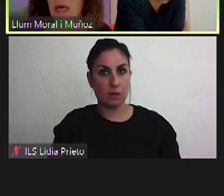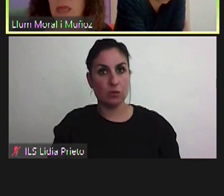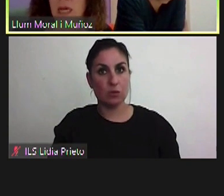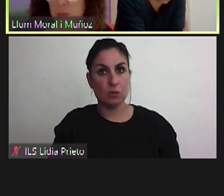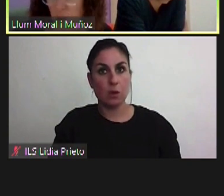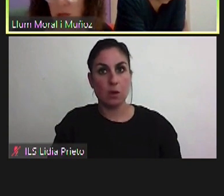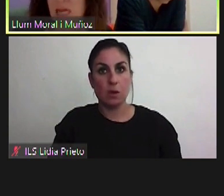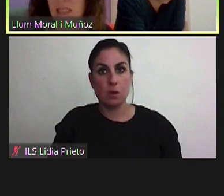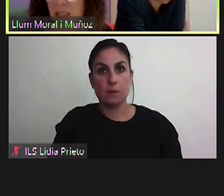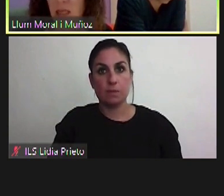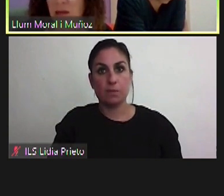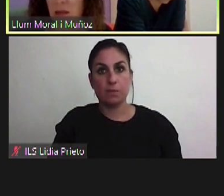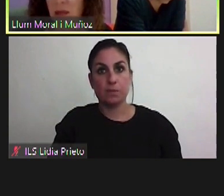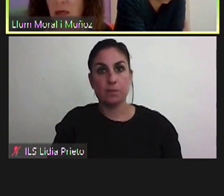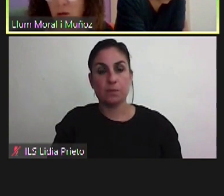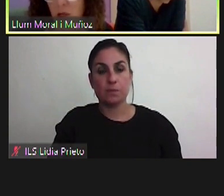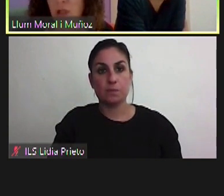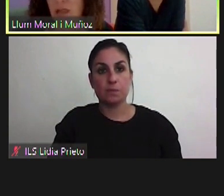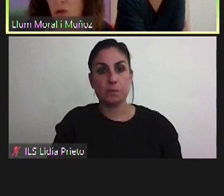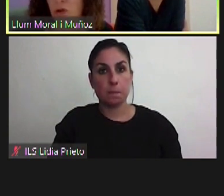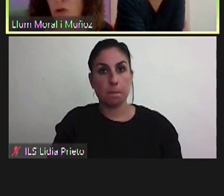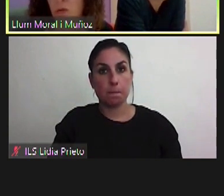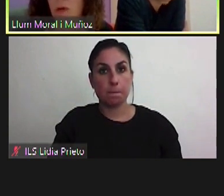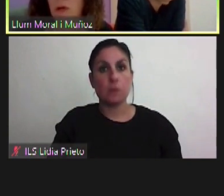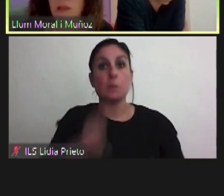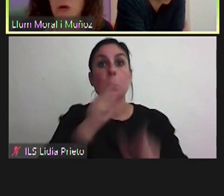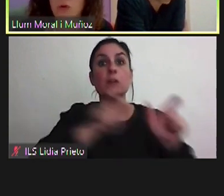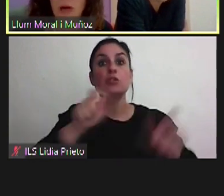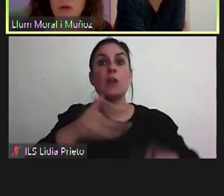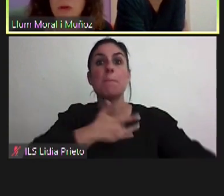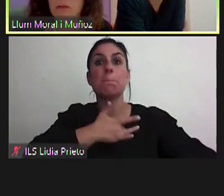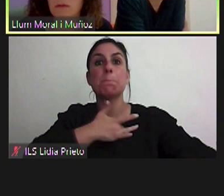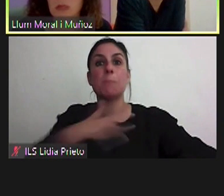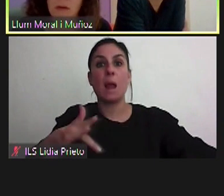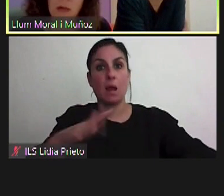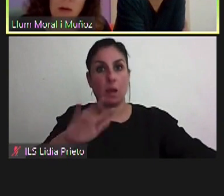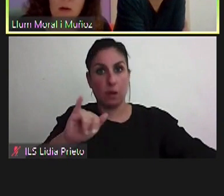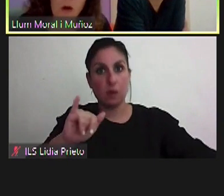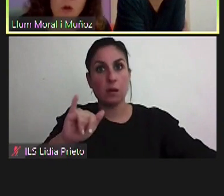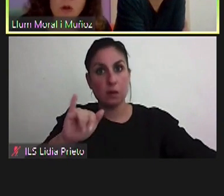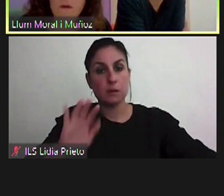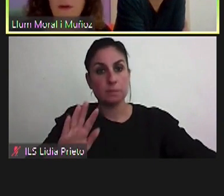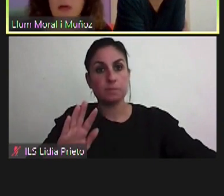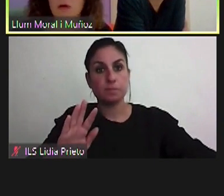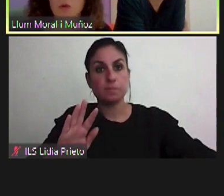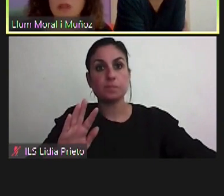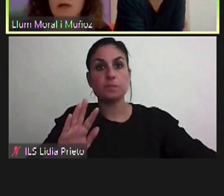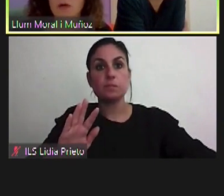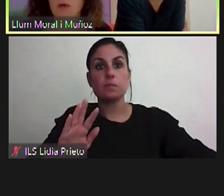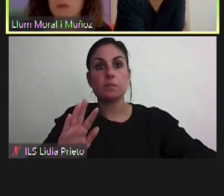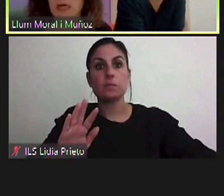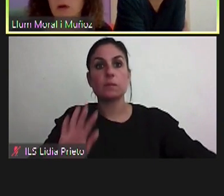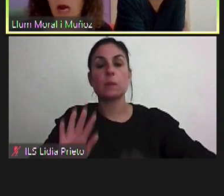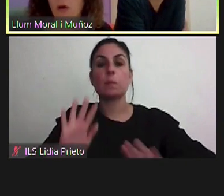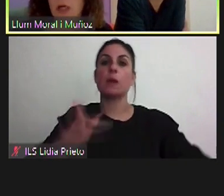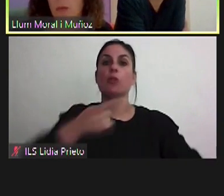claro, de que las personas malas existen. Otra cosa es que nosotros, como seres humanos lógicos, ¿no?, nos guste